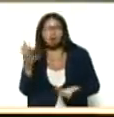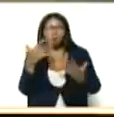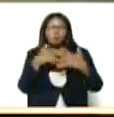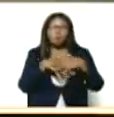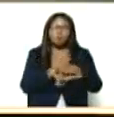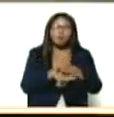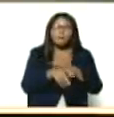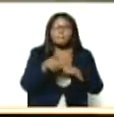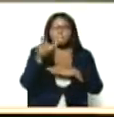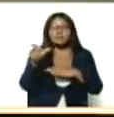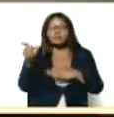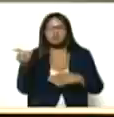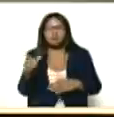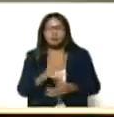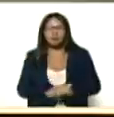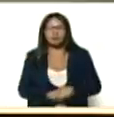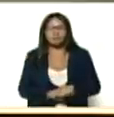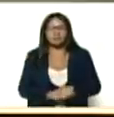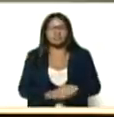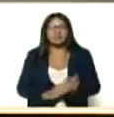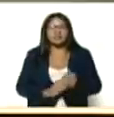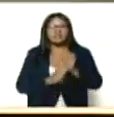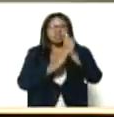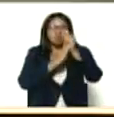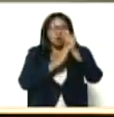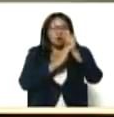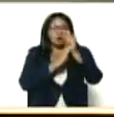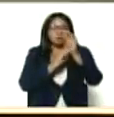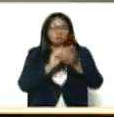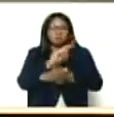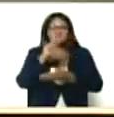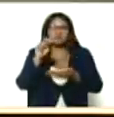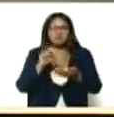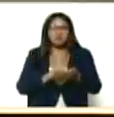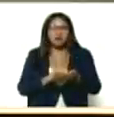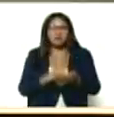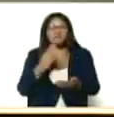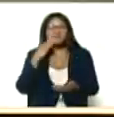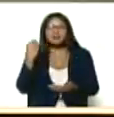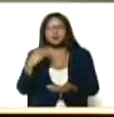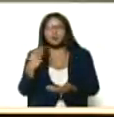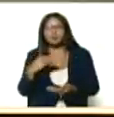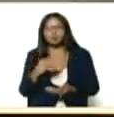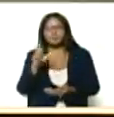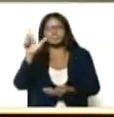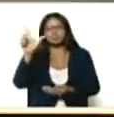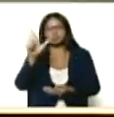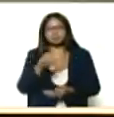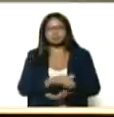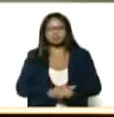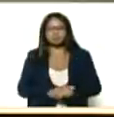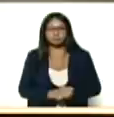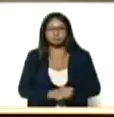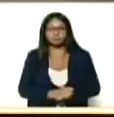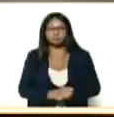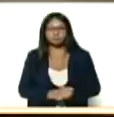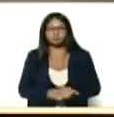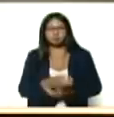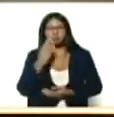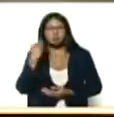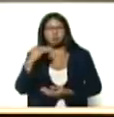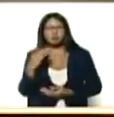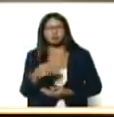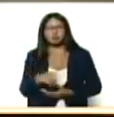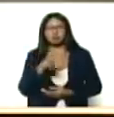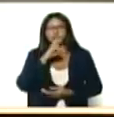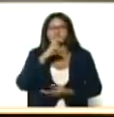integrantes de la Dirección Nacional de la Juventud. Una juventud de oro,